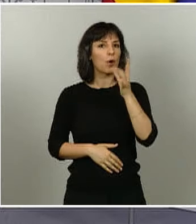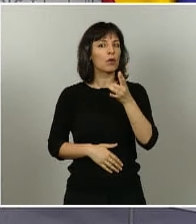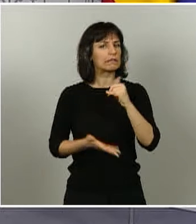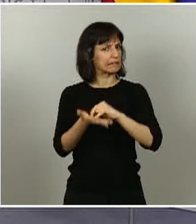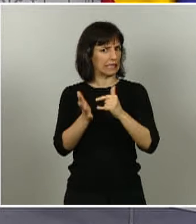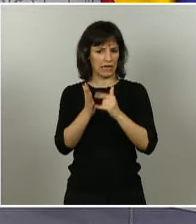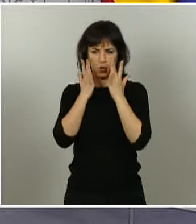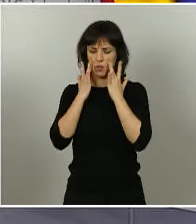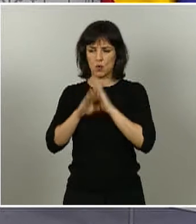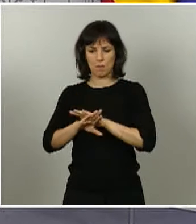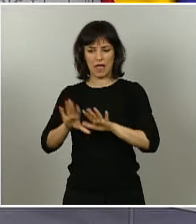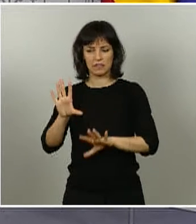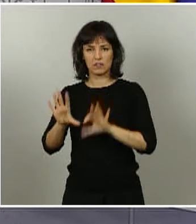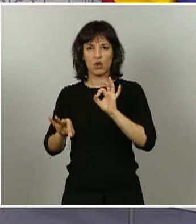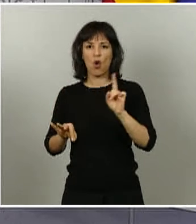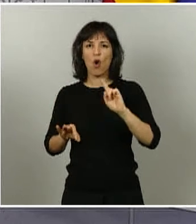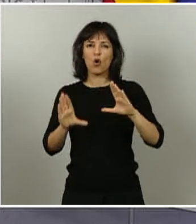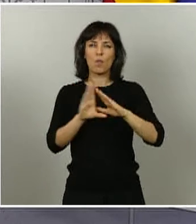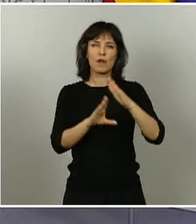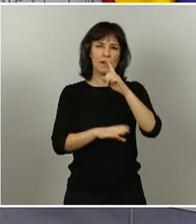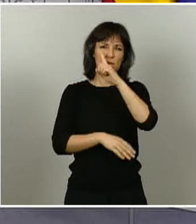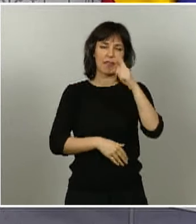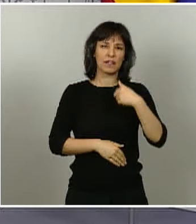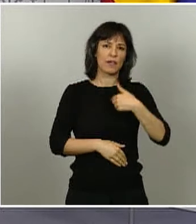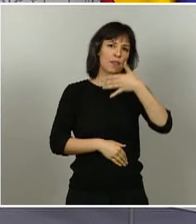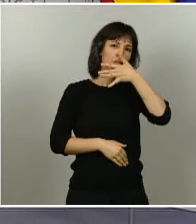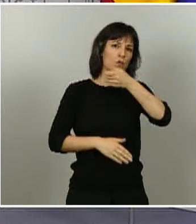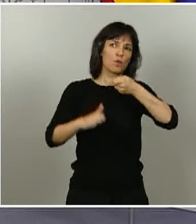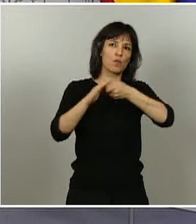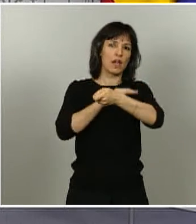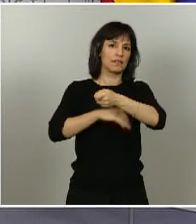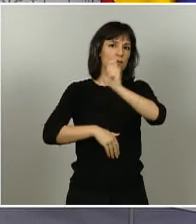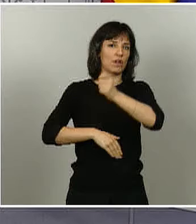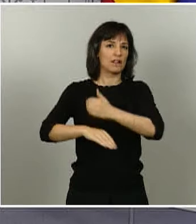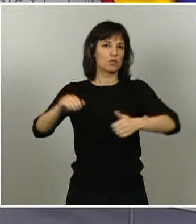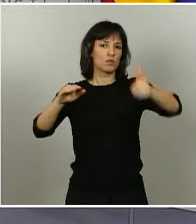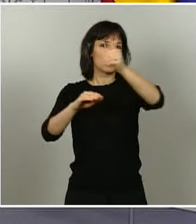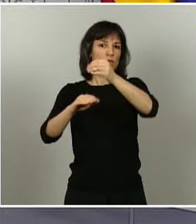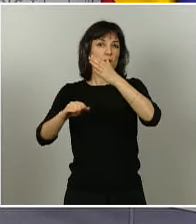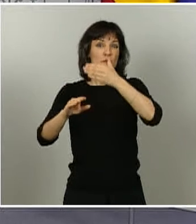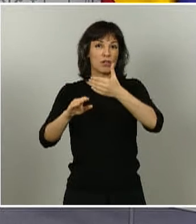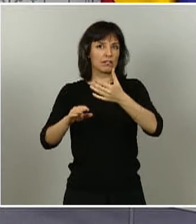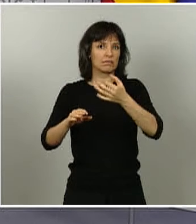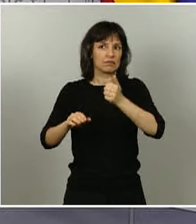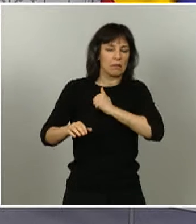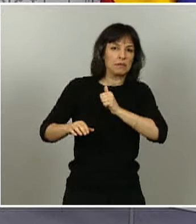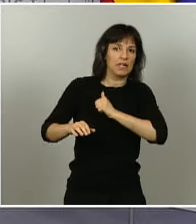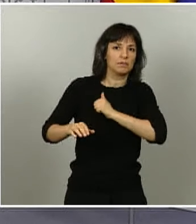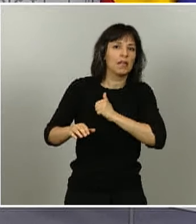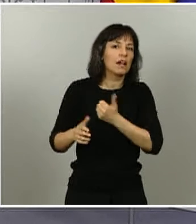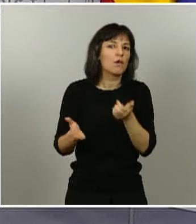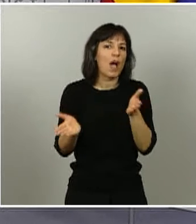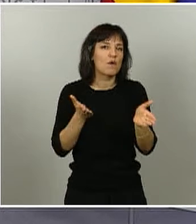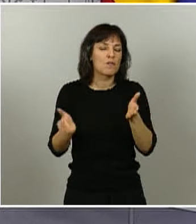la denuncia de la Comunidad de Madrid ante el Supremo por no haber pasado antes a la la fase 1. Y también quería preguntar, a propósito de los acuerdos